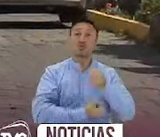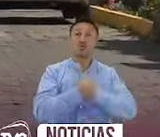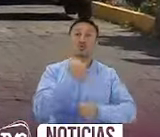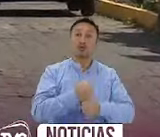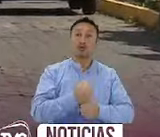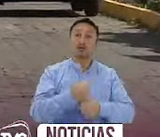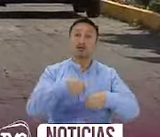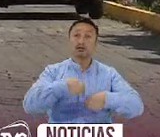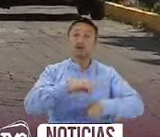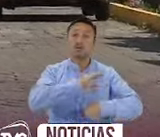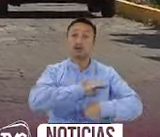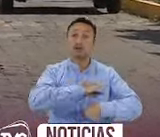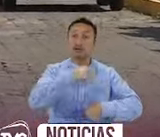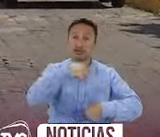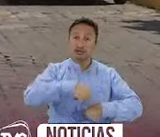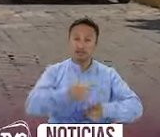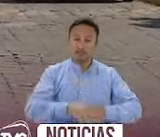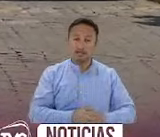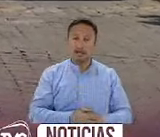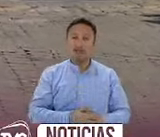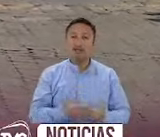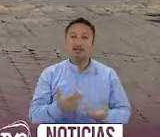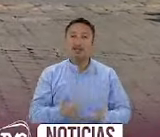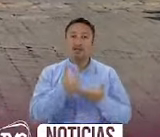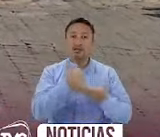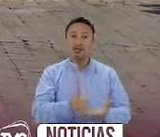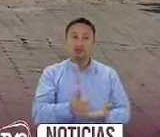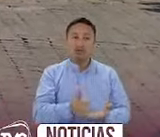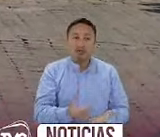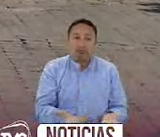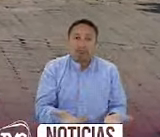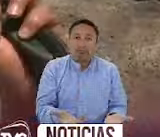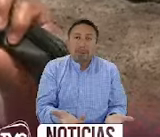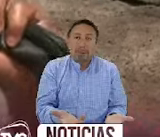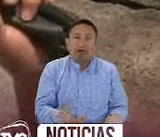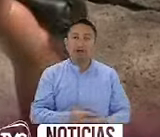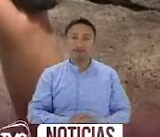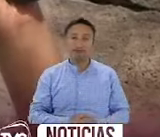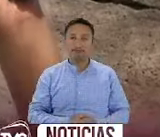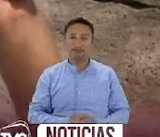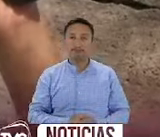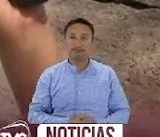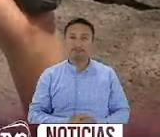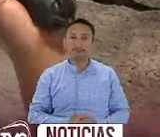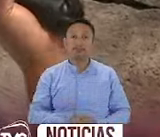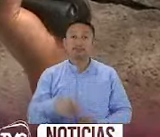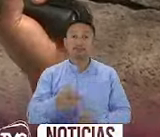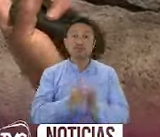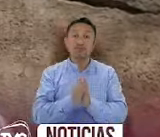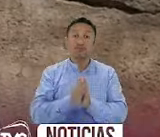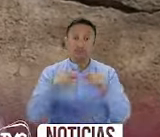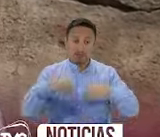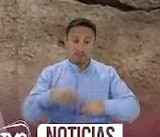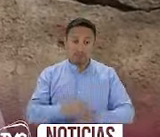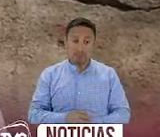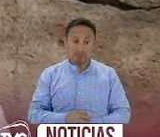prometieron realizar obras, pero solo quedaron en anuncios. Y ya hicimos el pedido y no nos hacen caso.